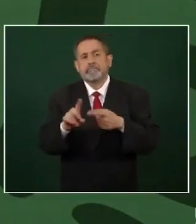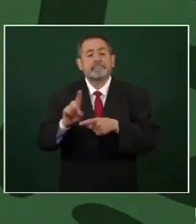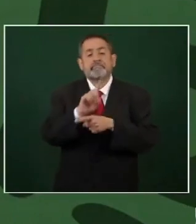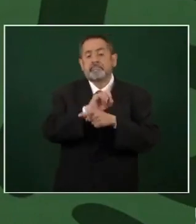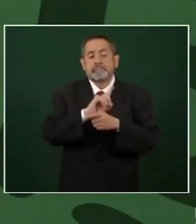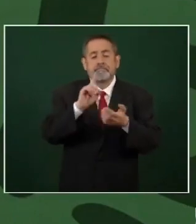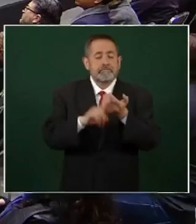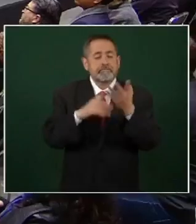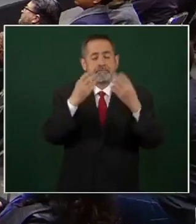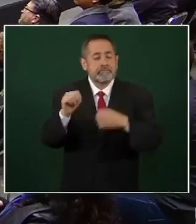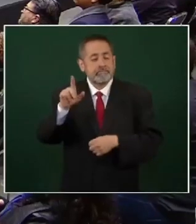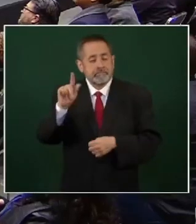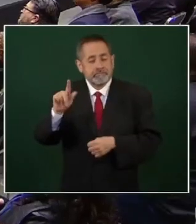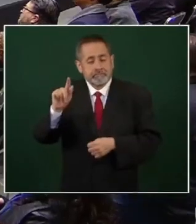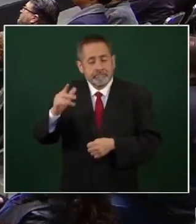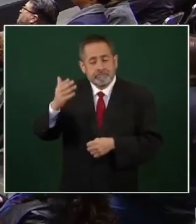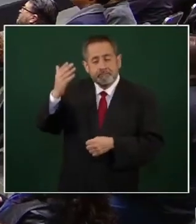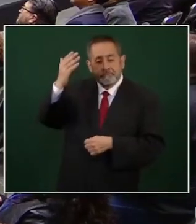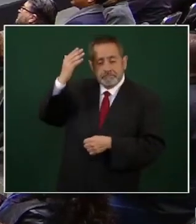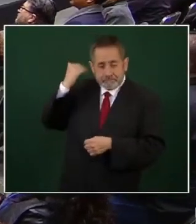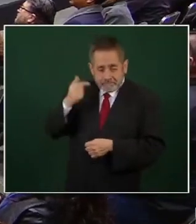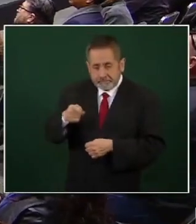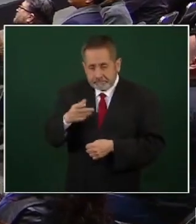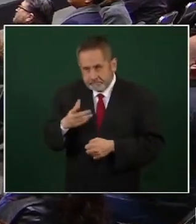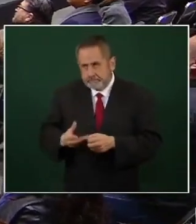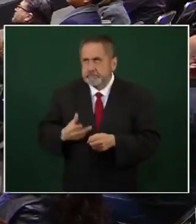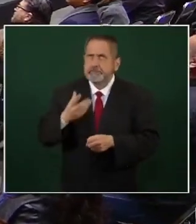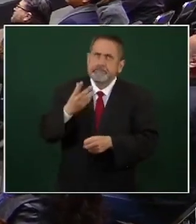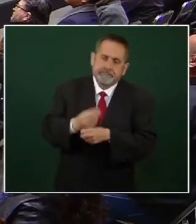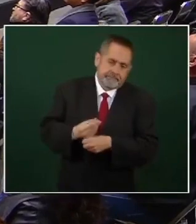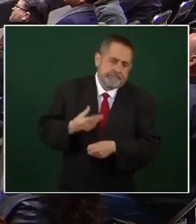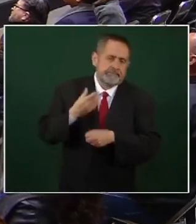70, y también nos paran.